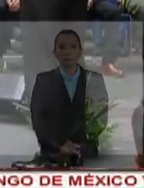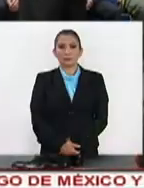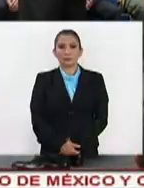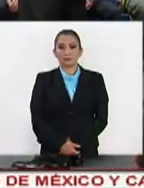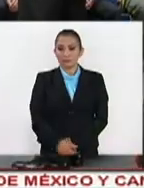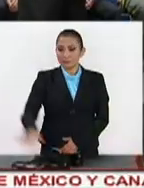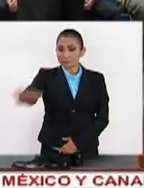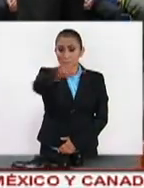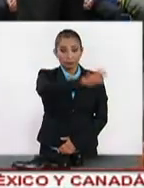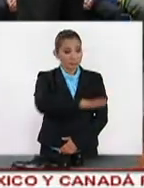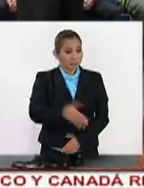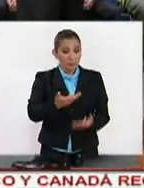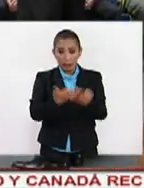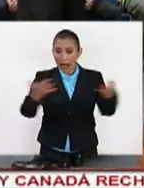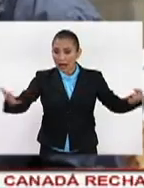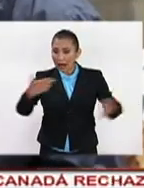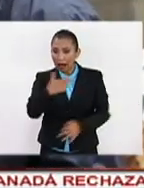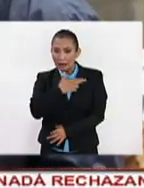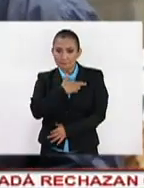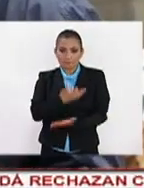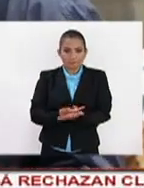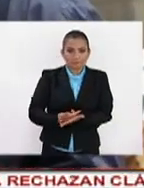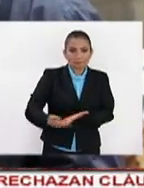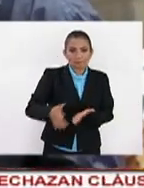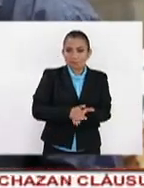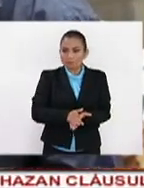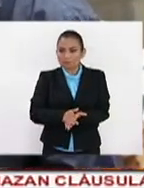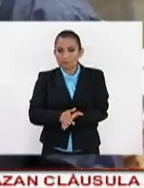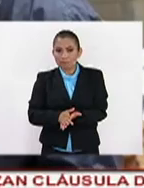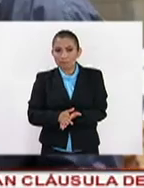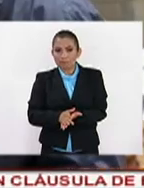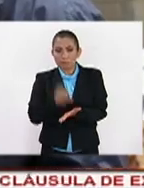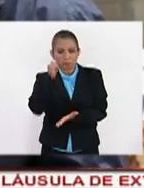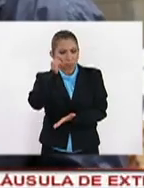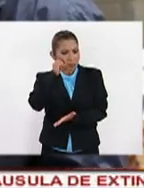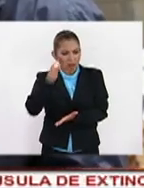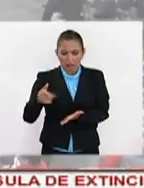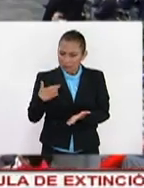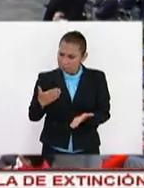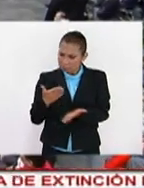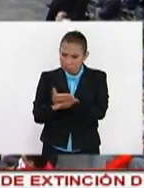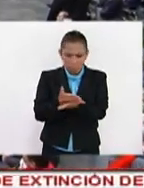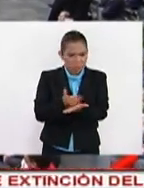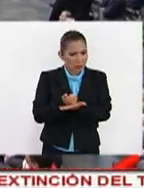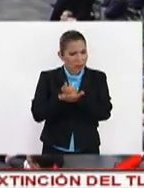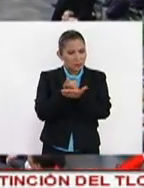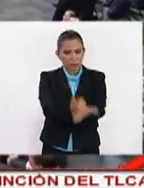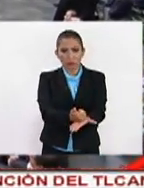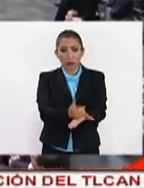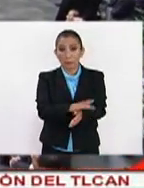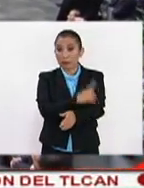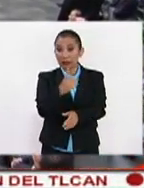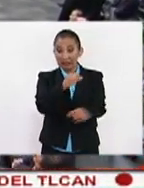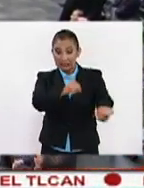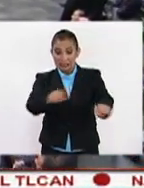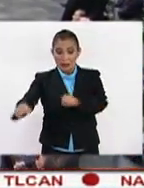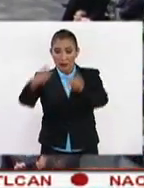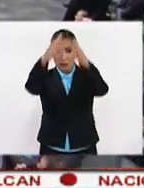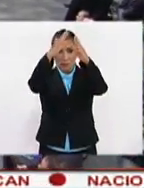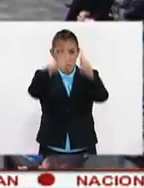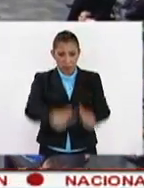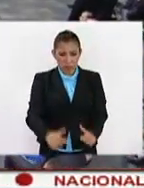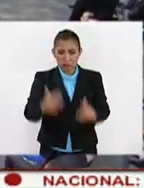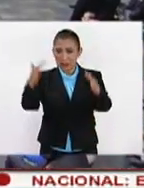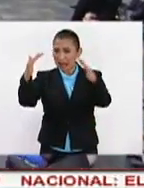Esta tierra de héroes que están dispuestos a sacrificarse por los demás, porque los sismos tiraron